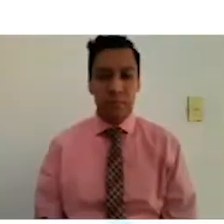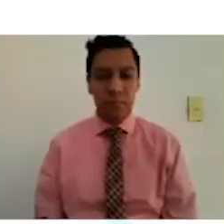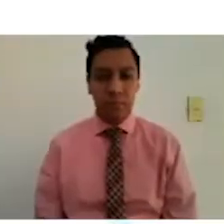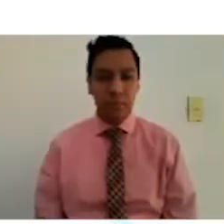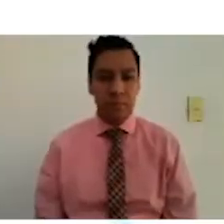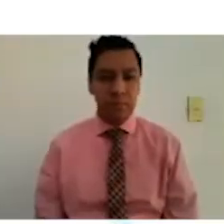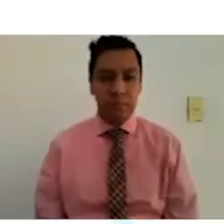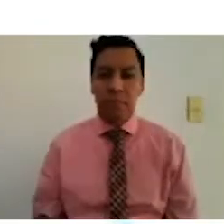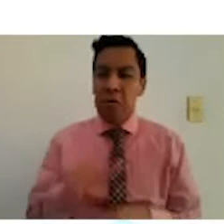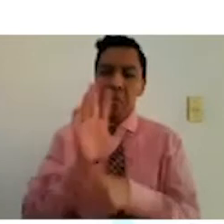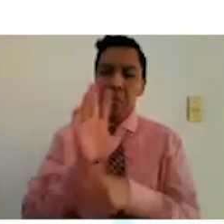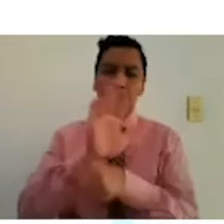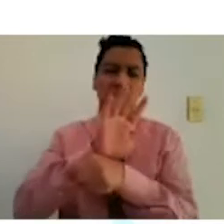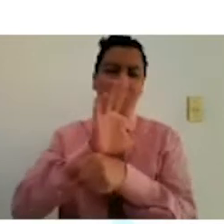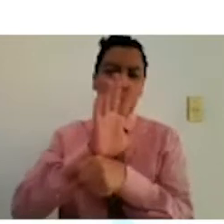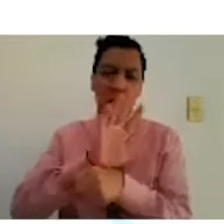les decía,